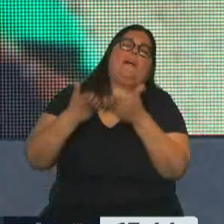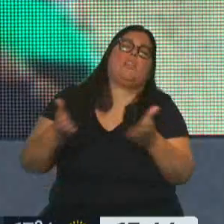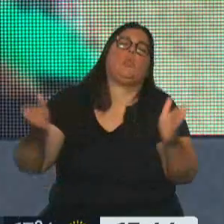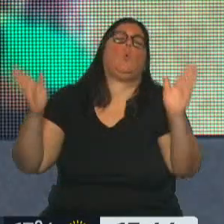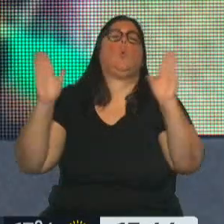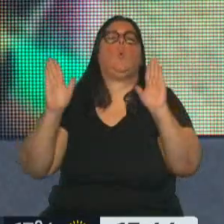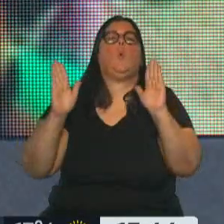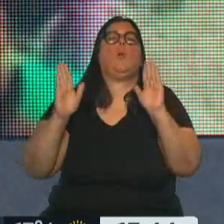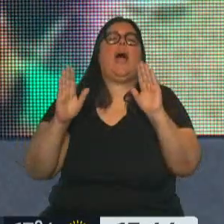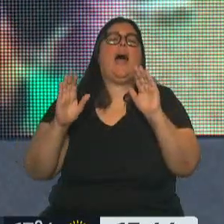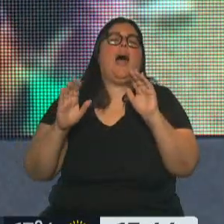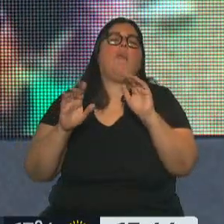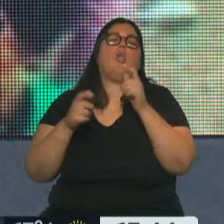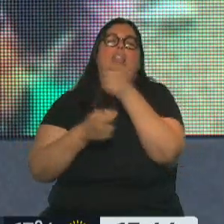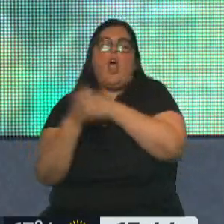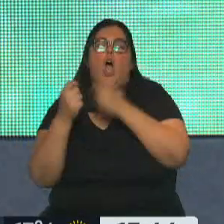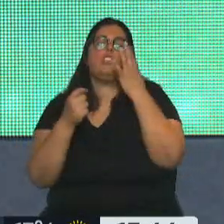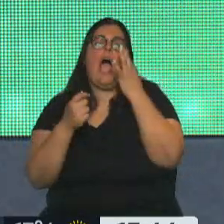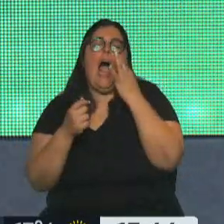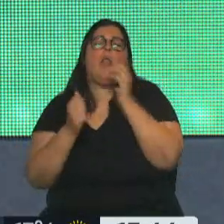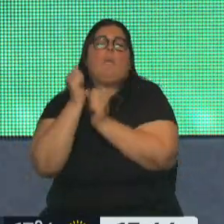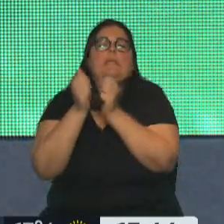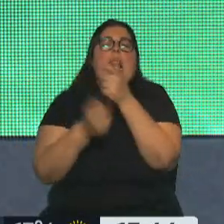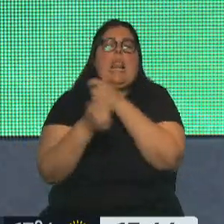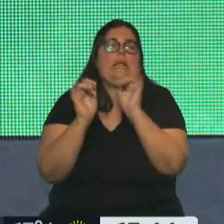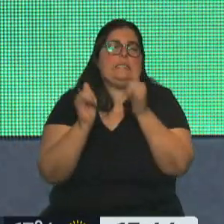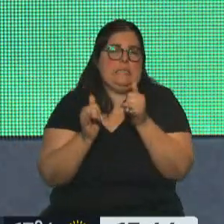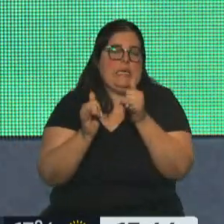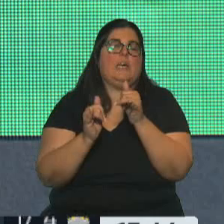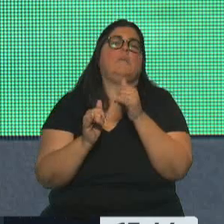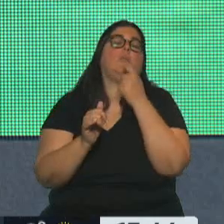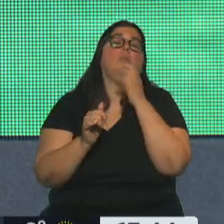nivel individual, de pequeños negocios, de pequeñas empresas, el uso